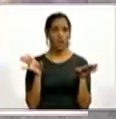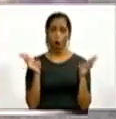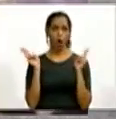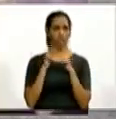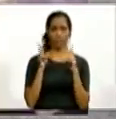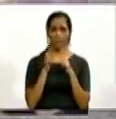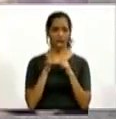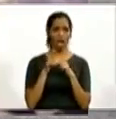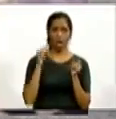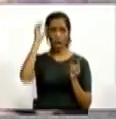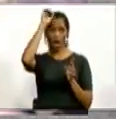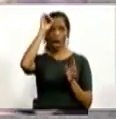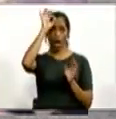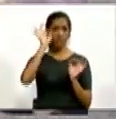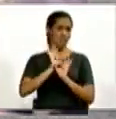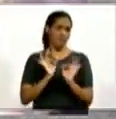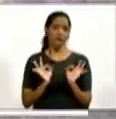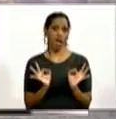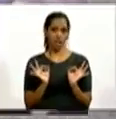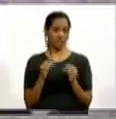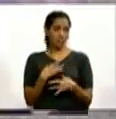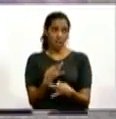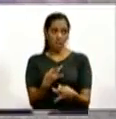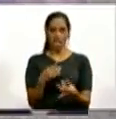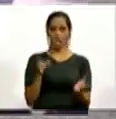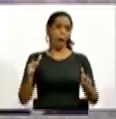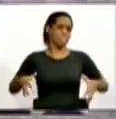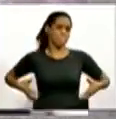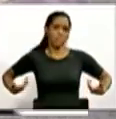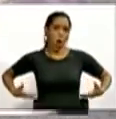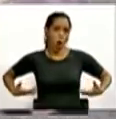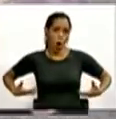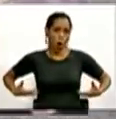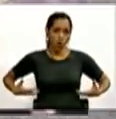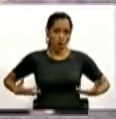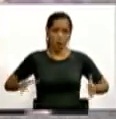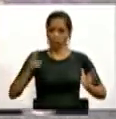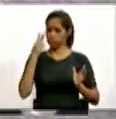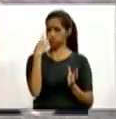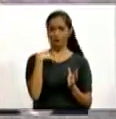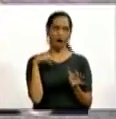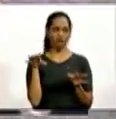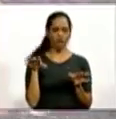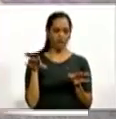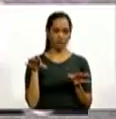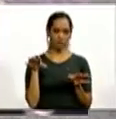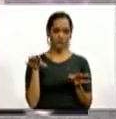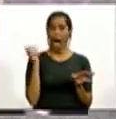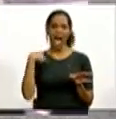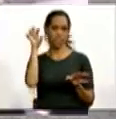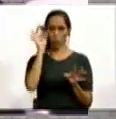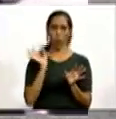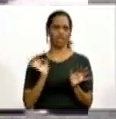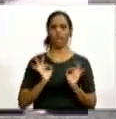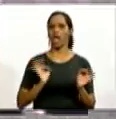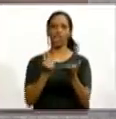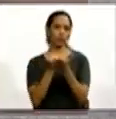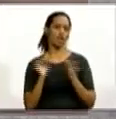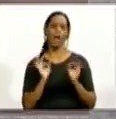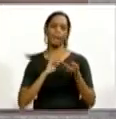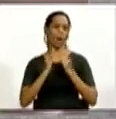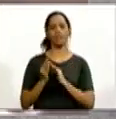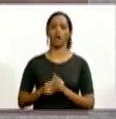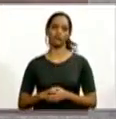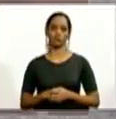conocimientos así interesantes. O sea, que es un mono, un Nietzsche que no trae ningún beneficio para la